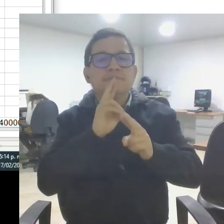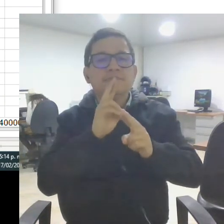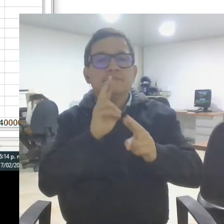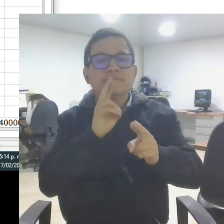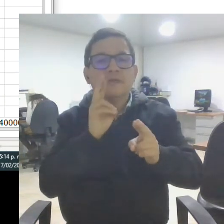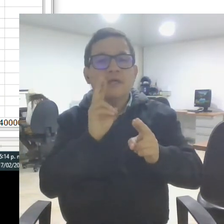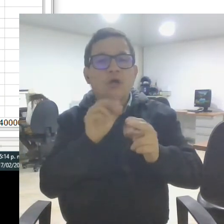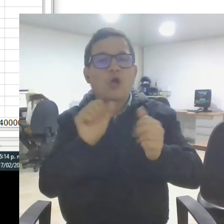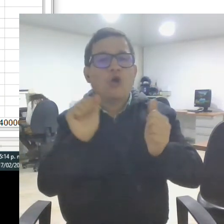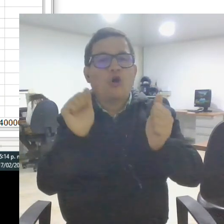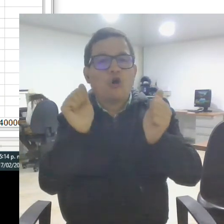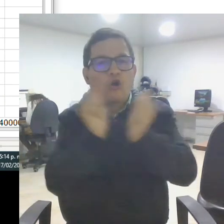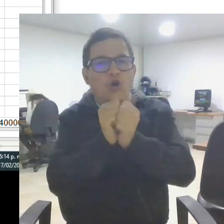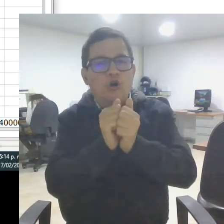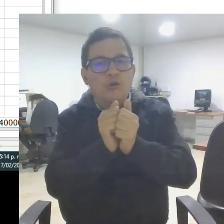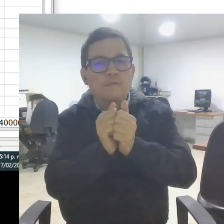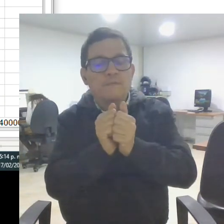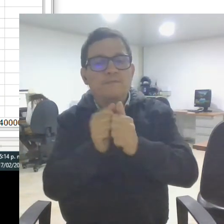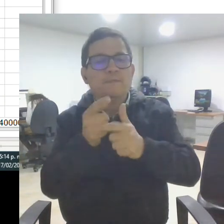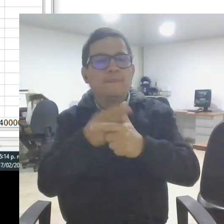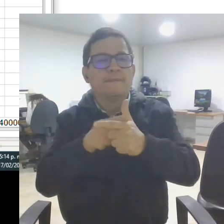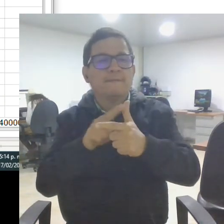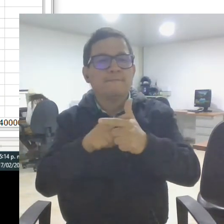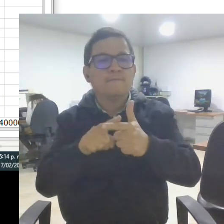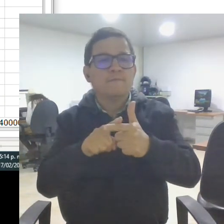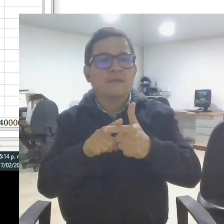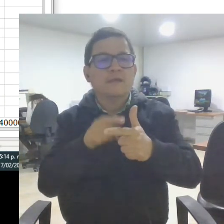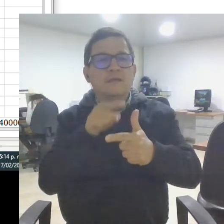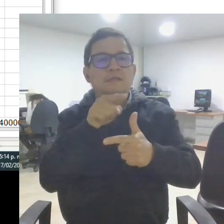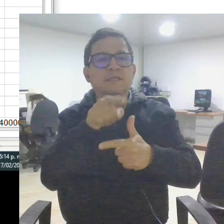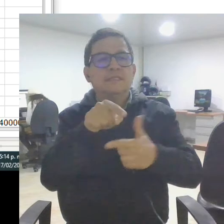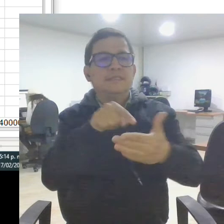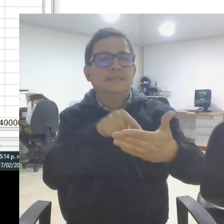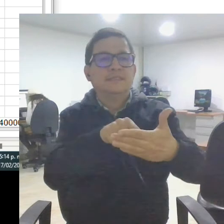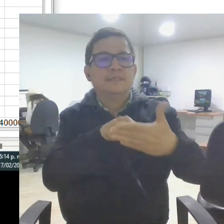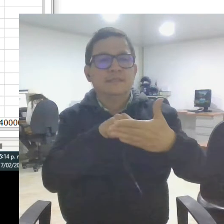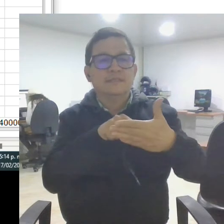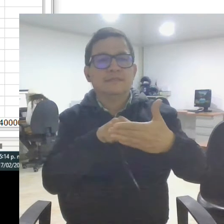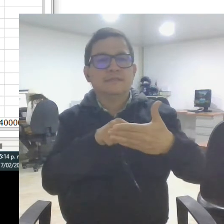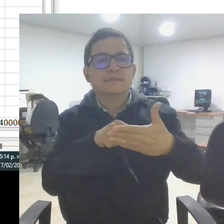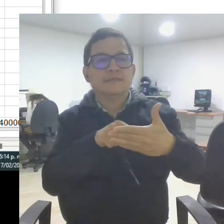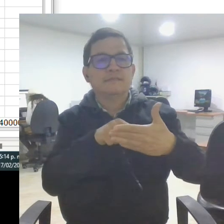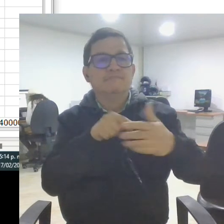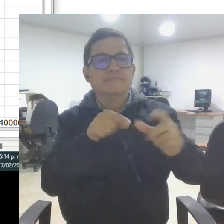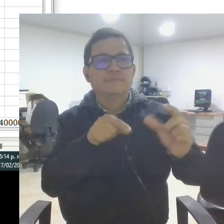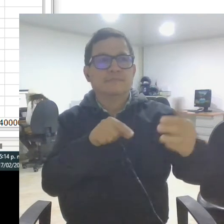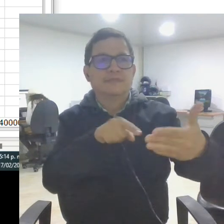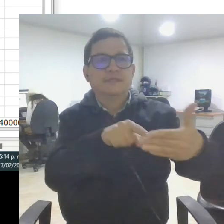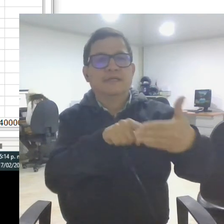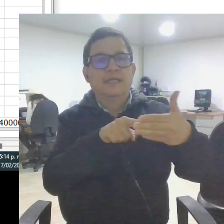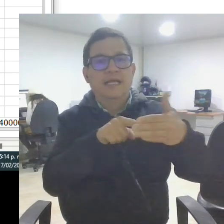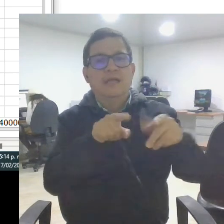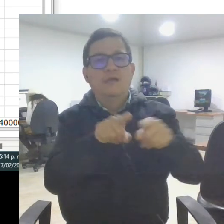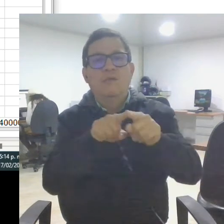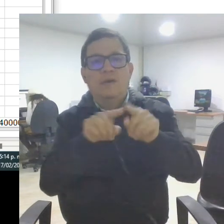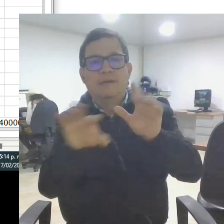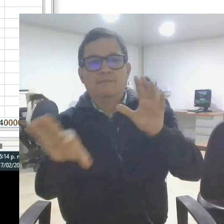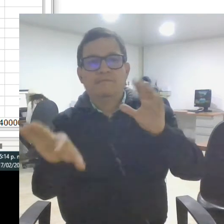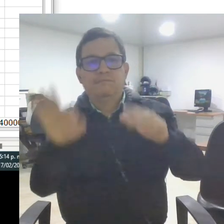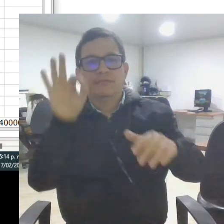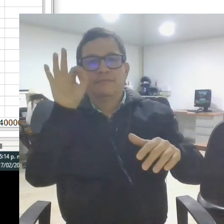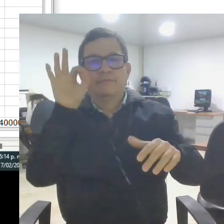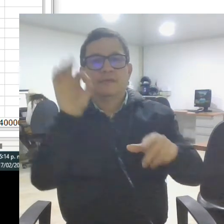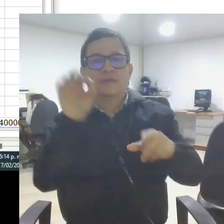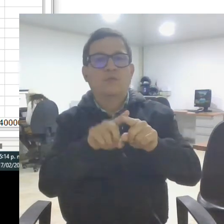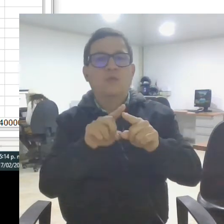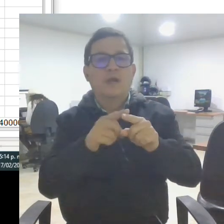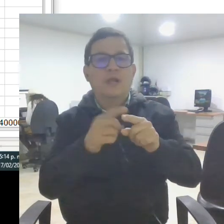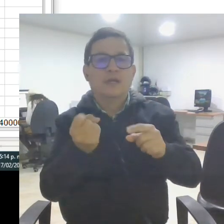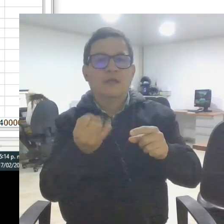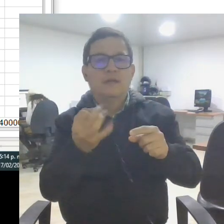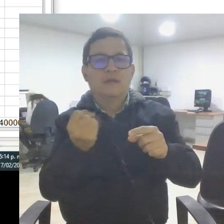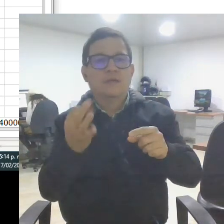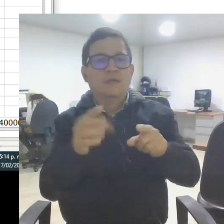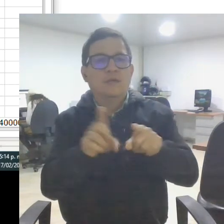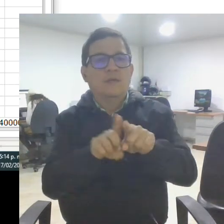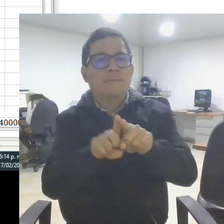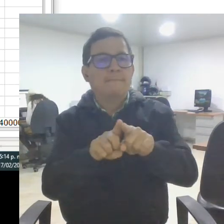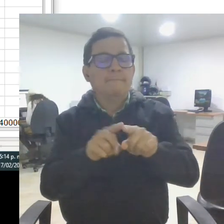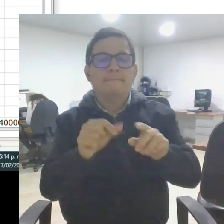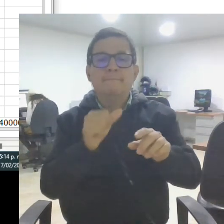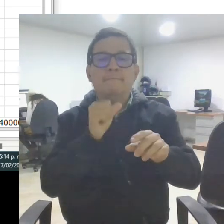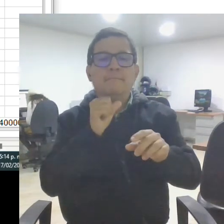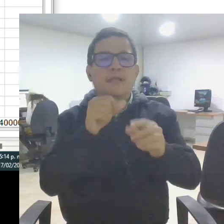la variable de la columna que hemos señalado y vamos a seleccionar el valor